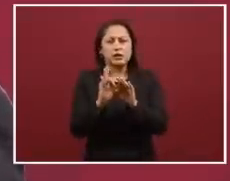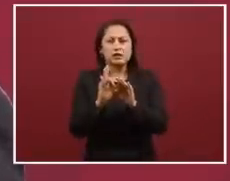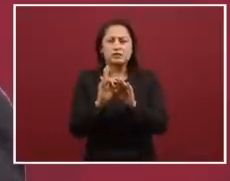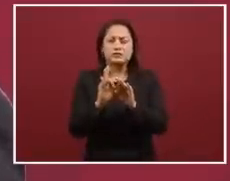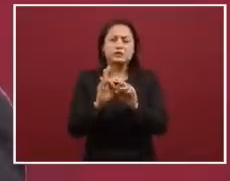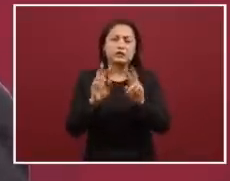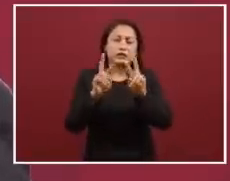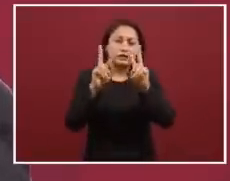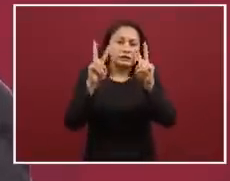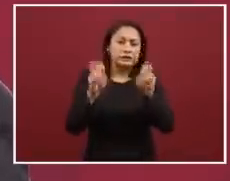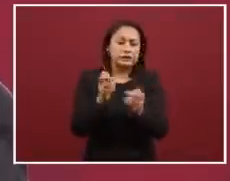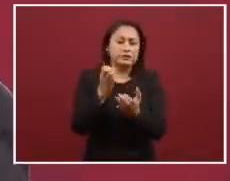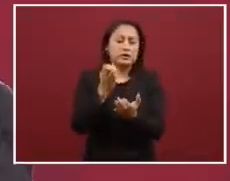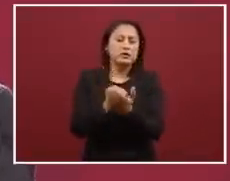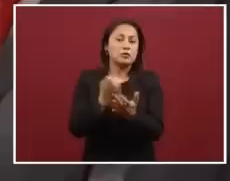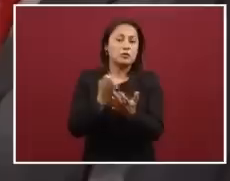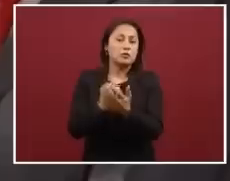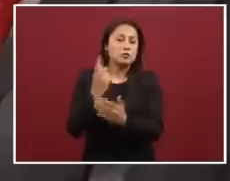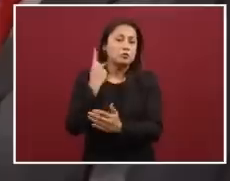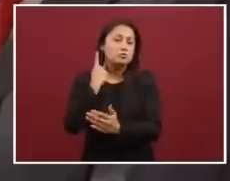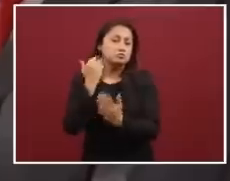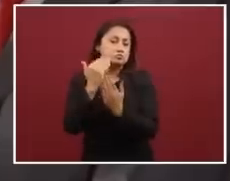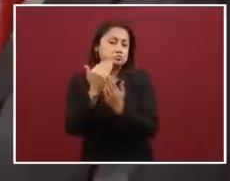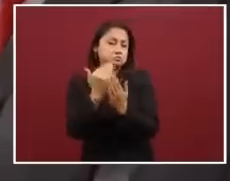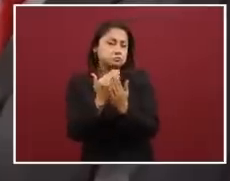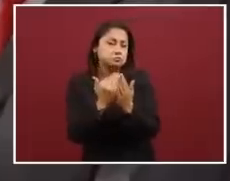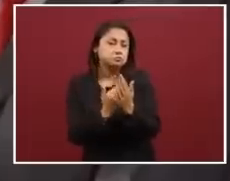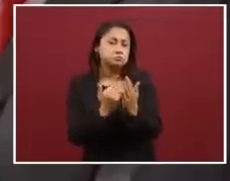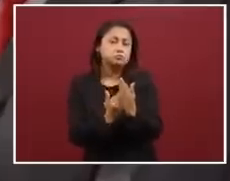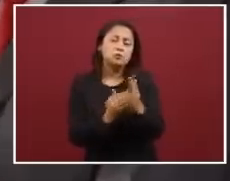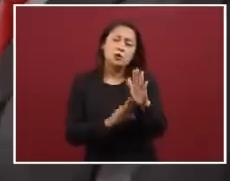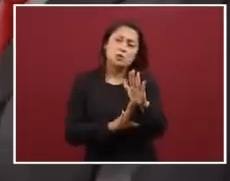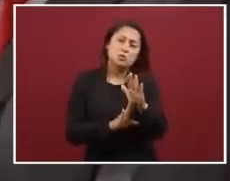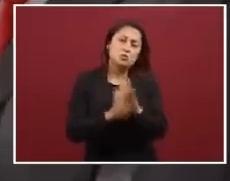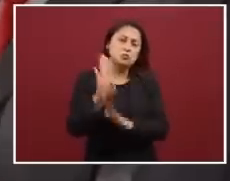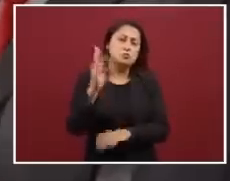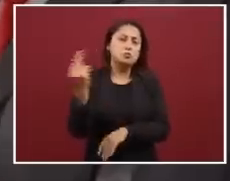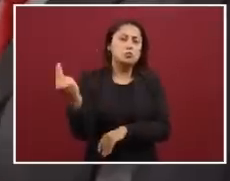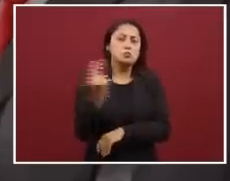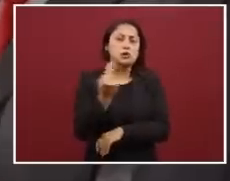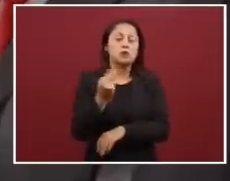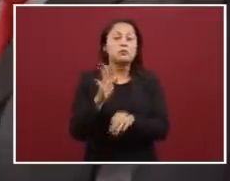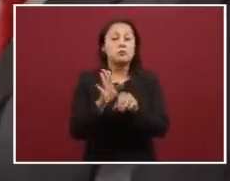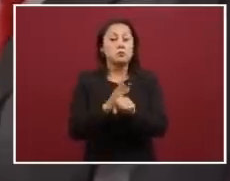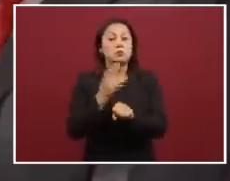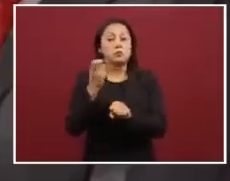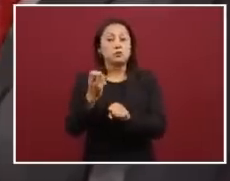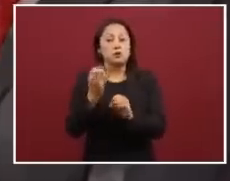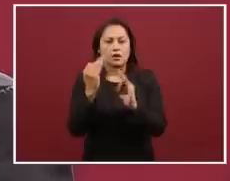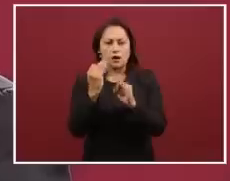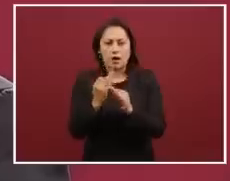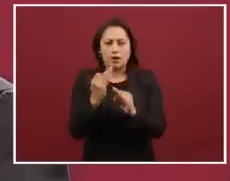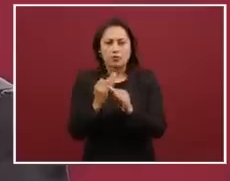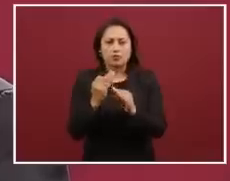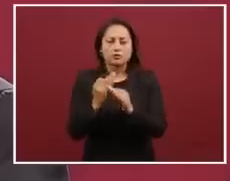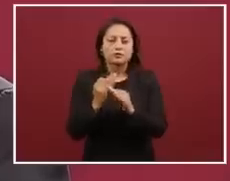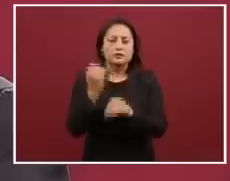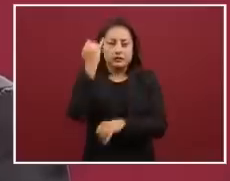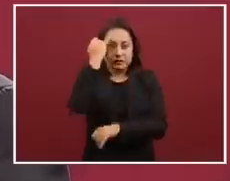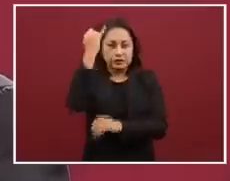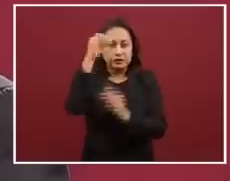vayan creciendo. Por eso el tratamiento de esta política migratoria es